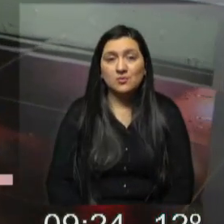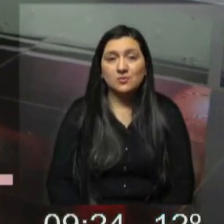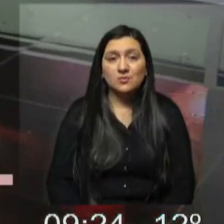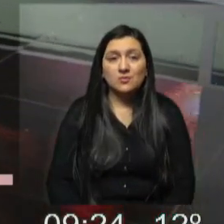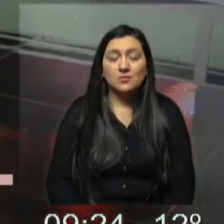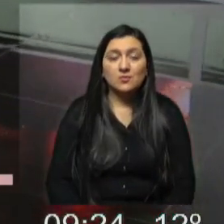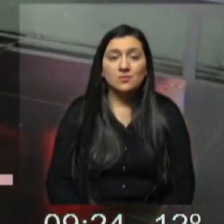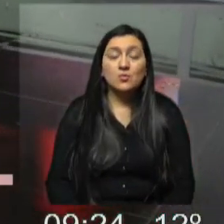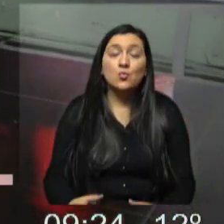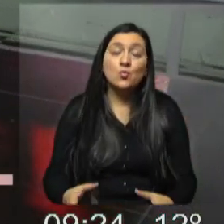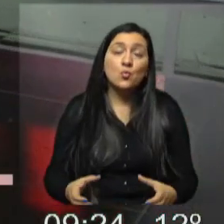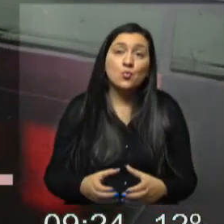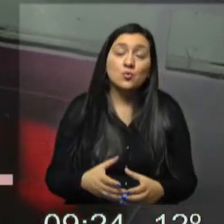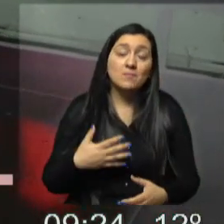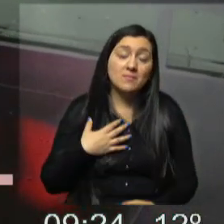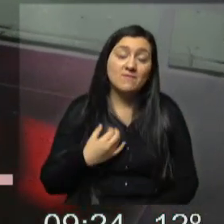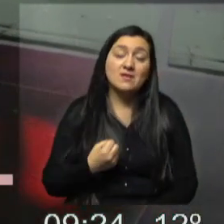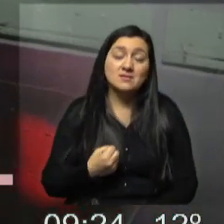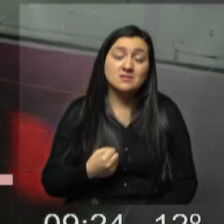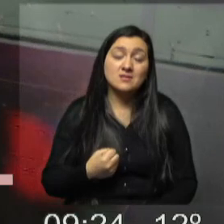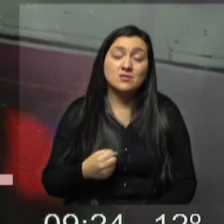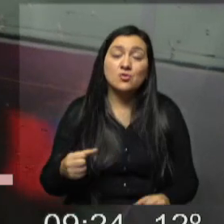un conjunto de preferencias de lo que quiere hacer con la